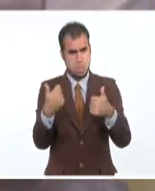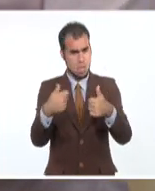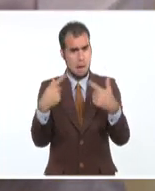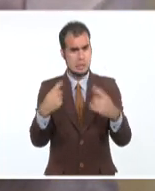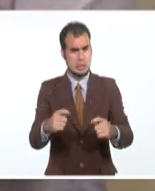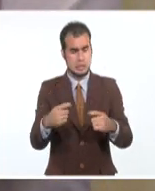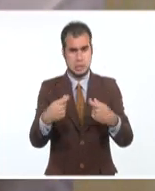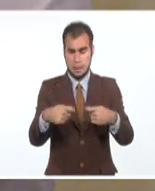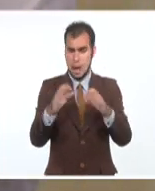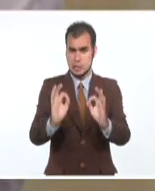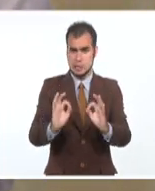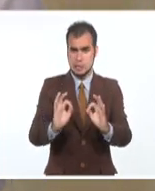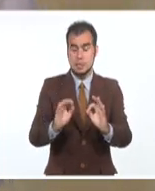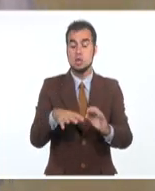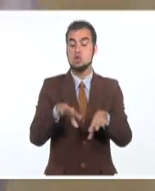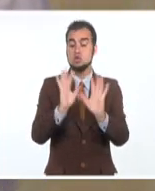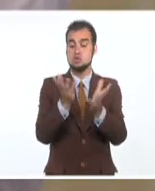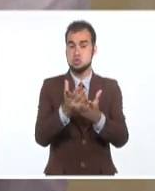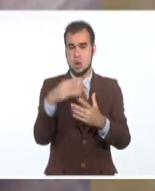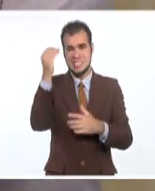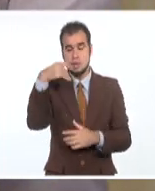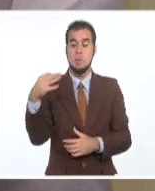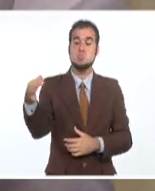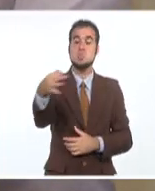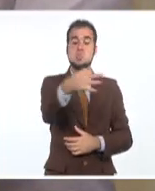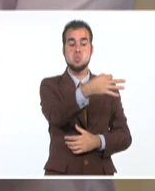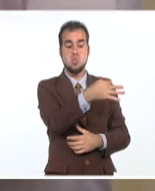la militancia, las organizaciones de base,